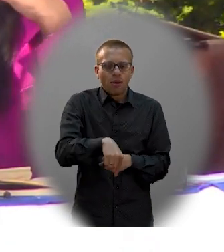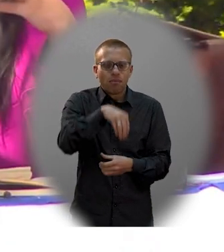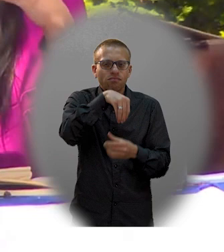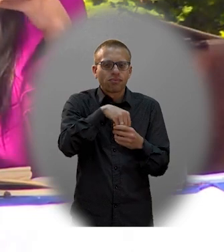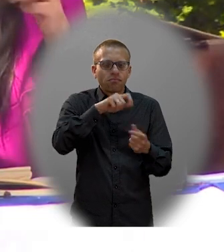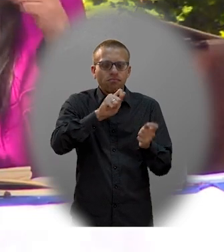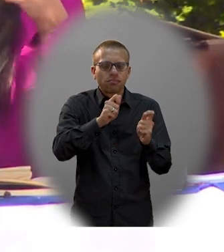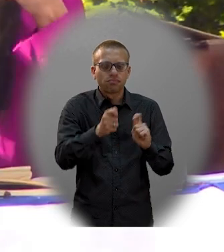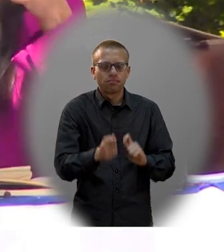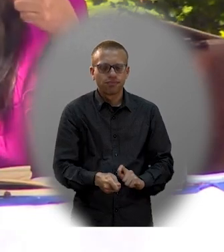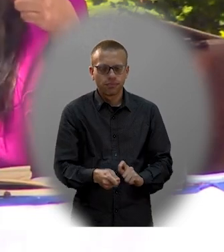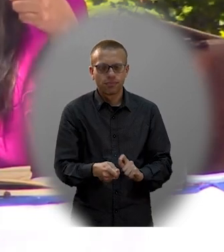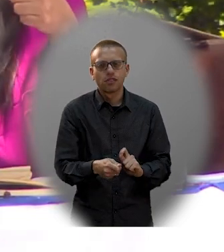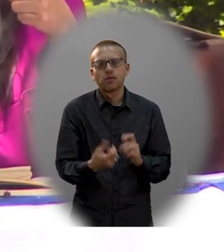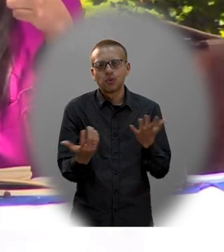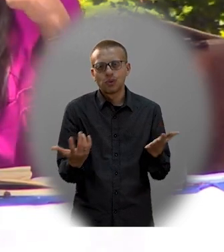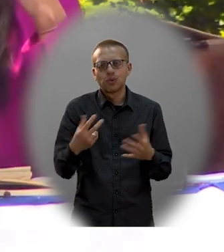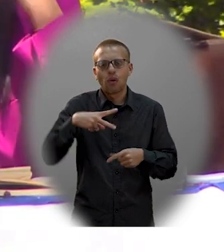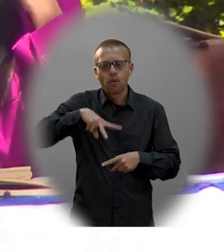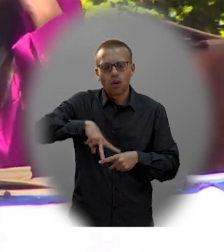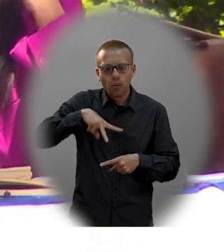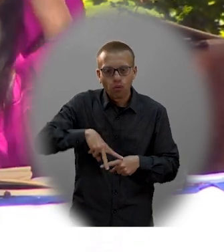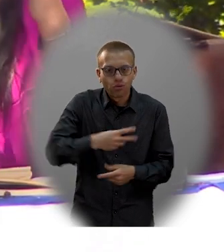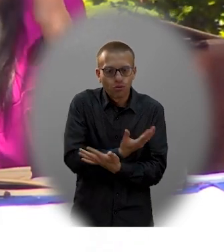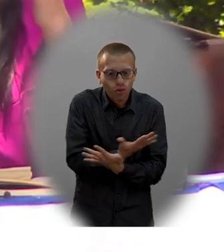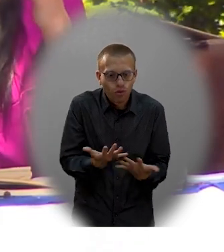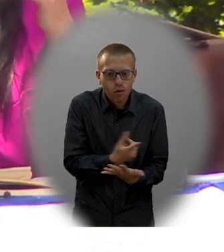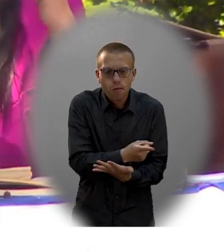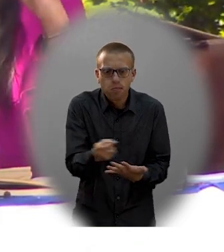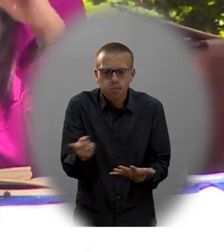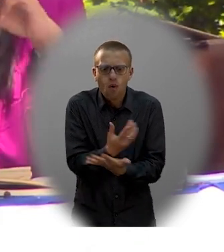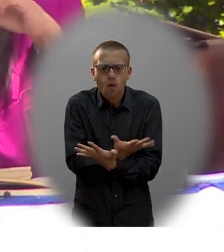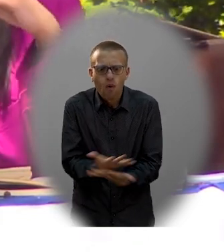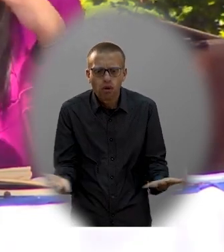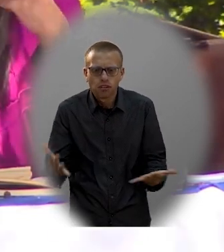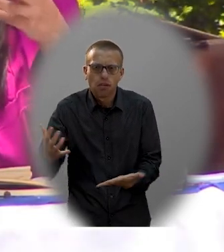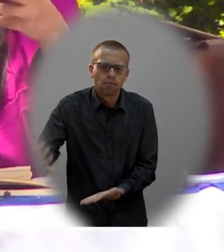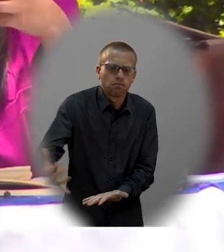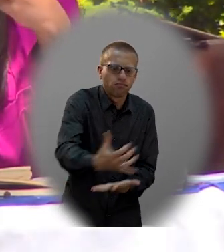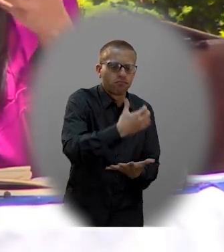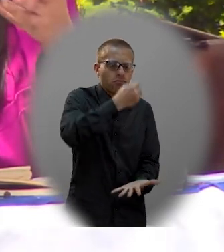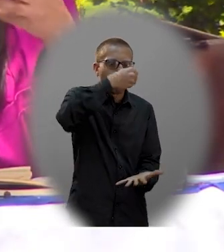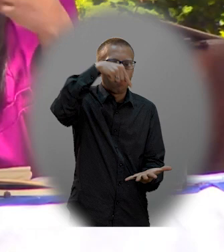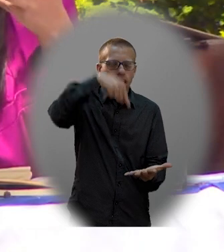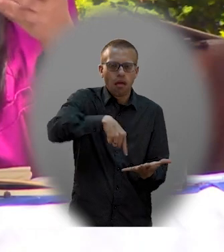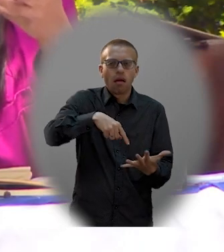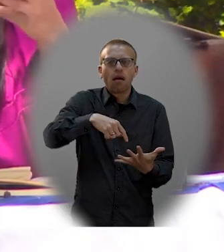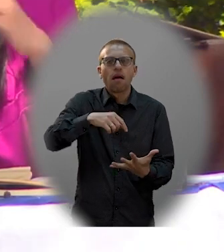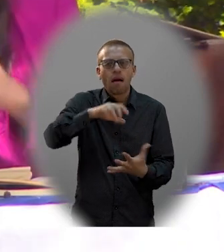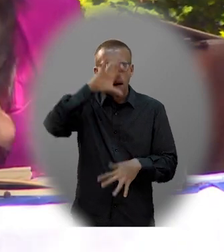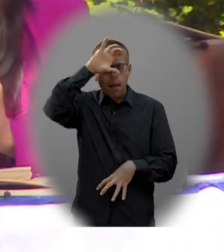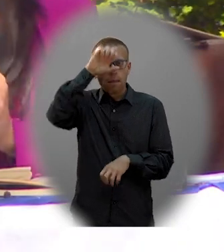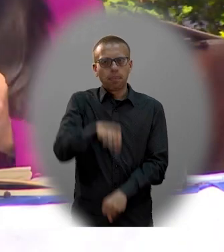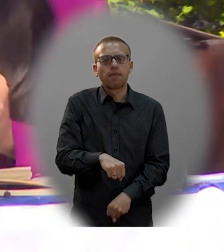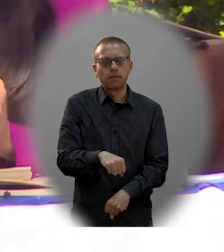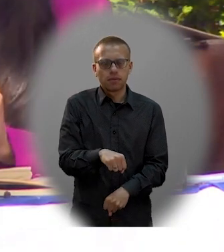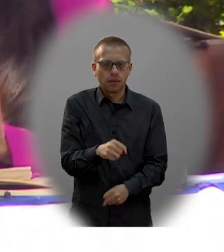asegurar que se cuenta con recursos y con capacidad para que esto sea posible